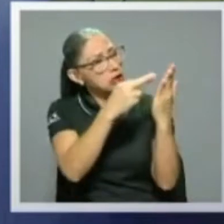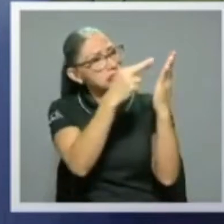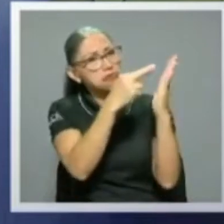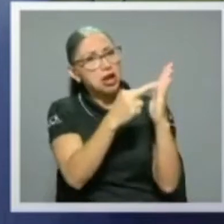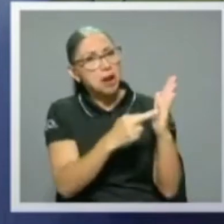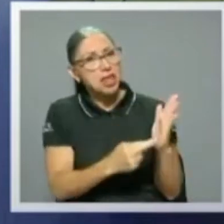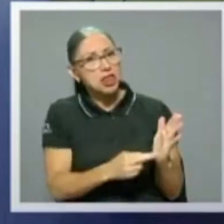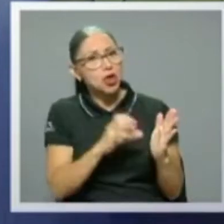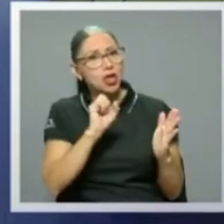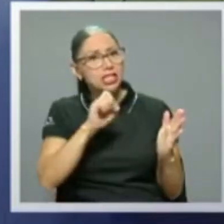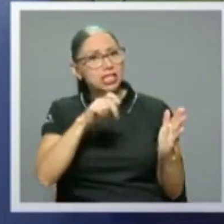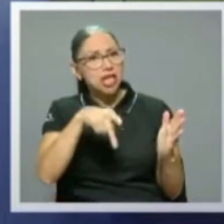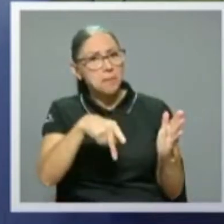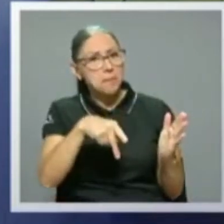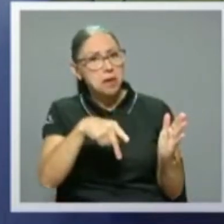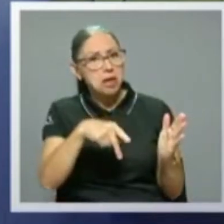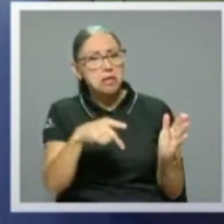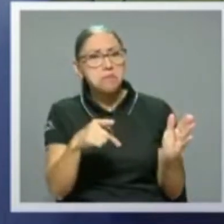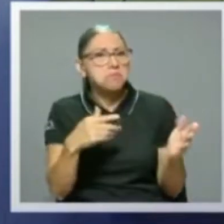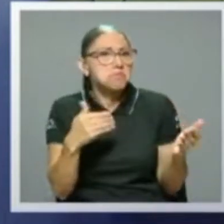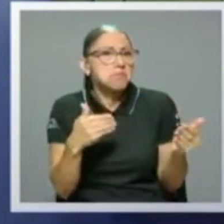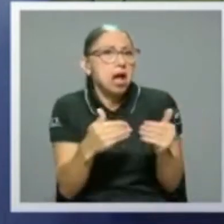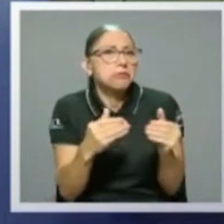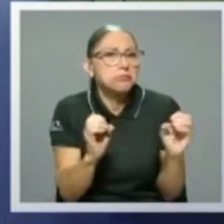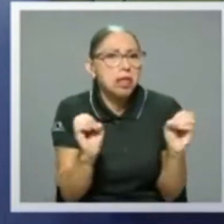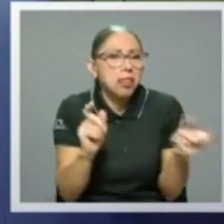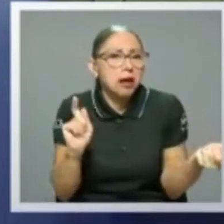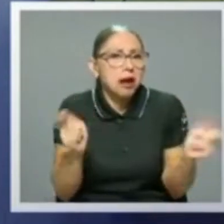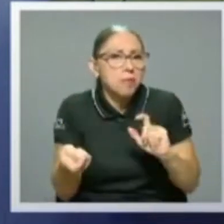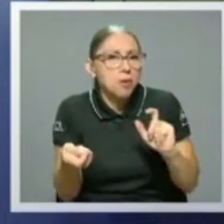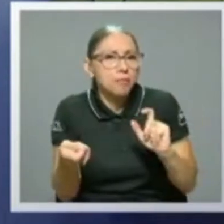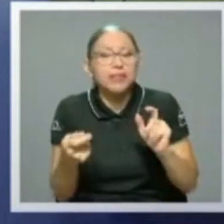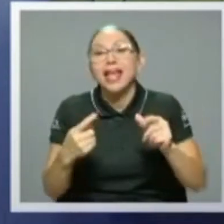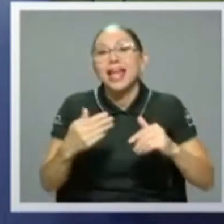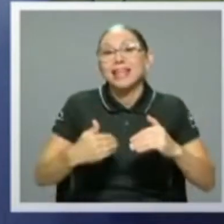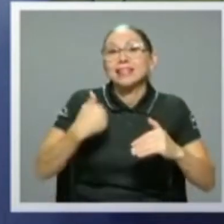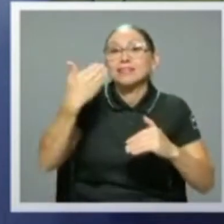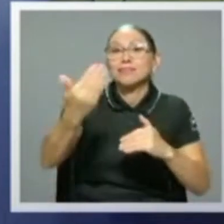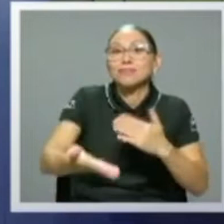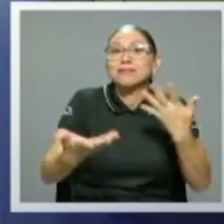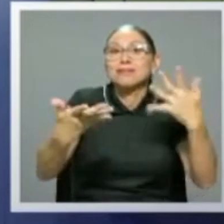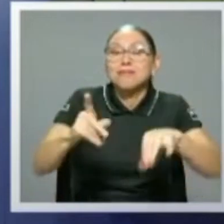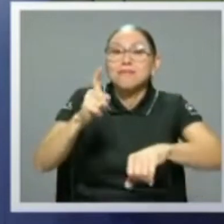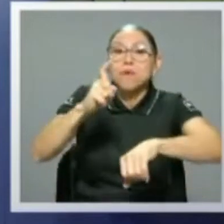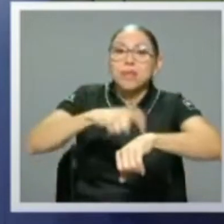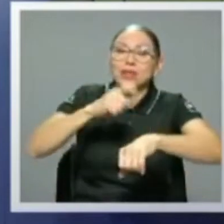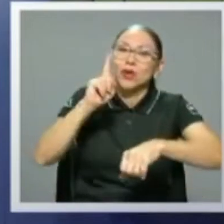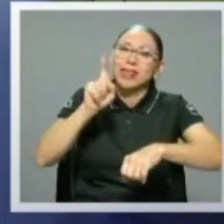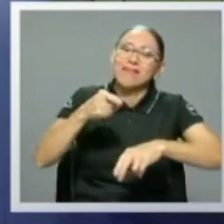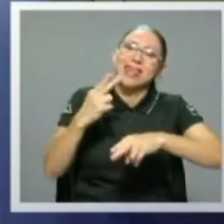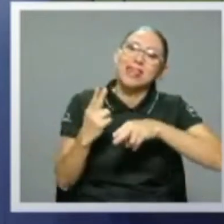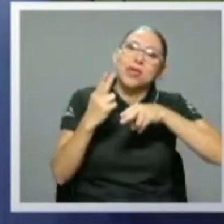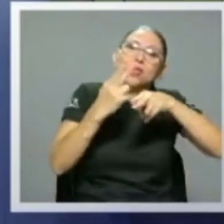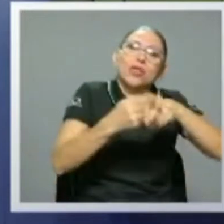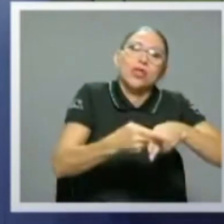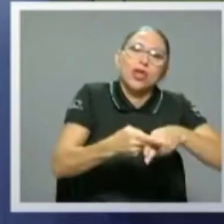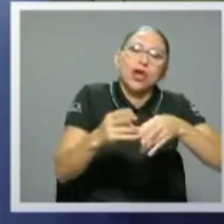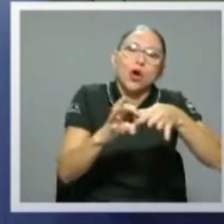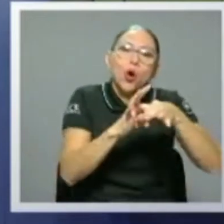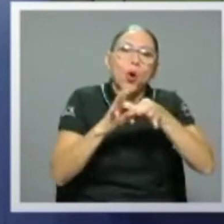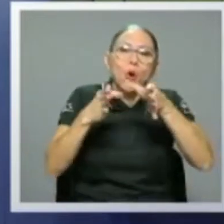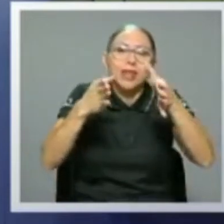del CEP que nosotros preparamos y vino el momento en que había que designar coordinador del